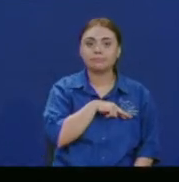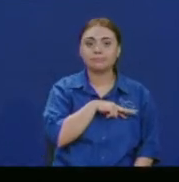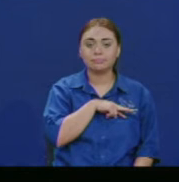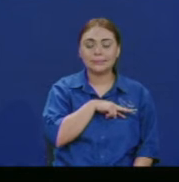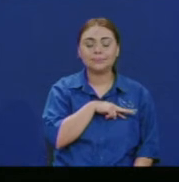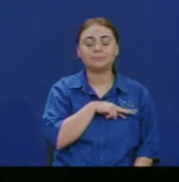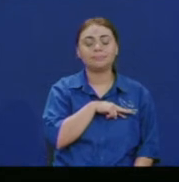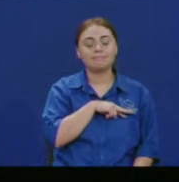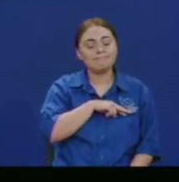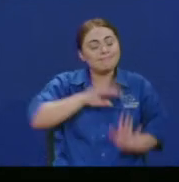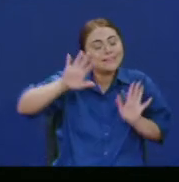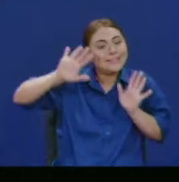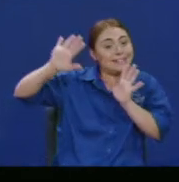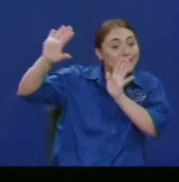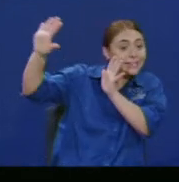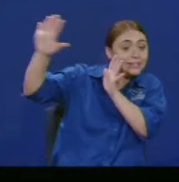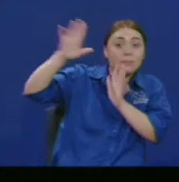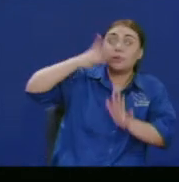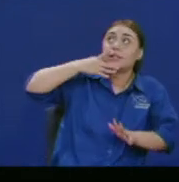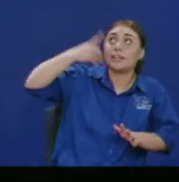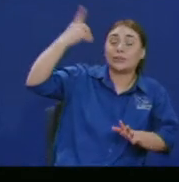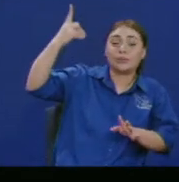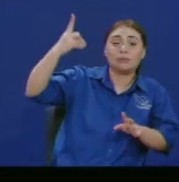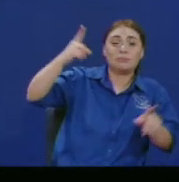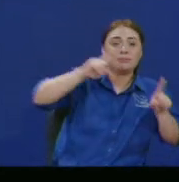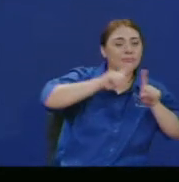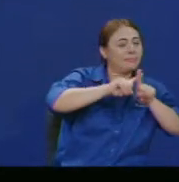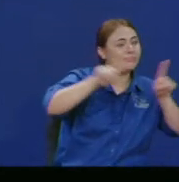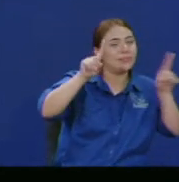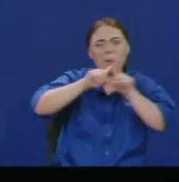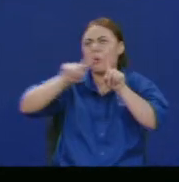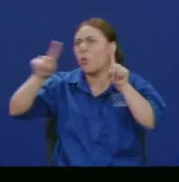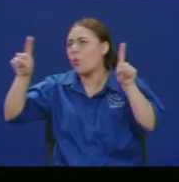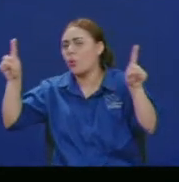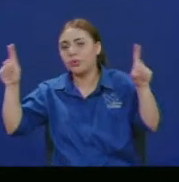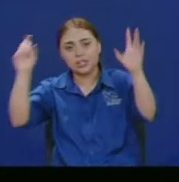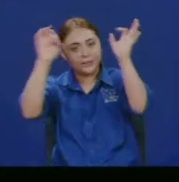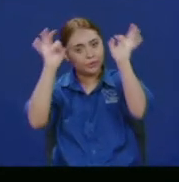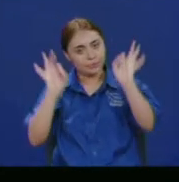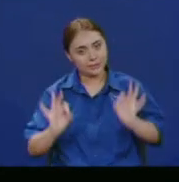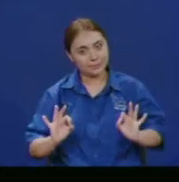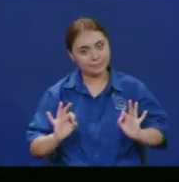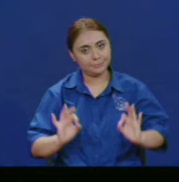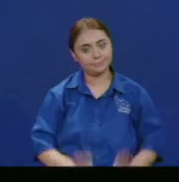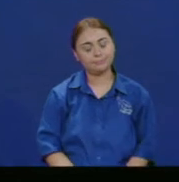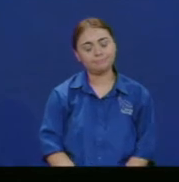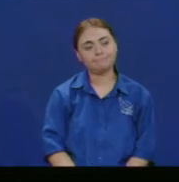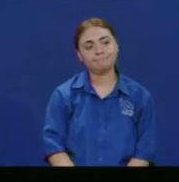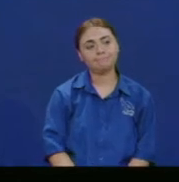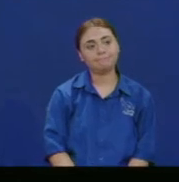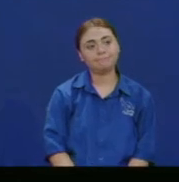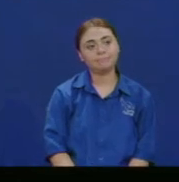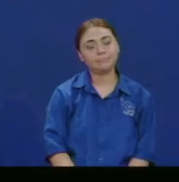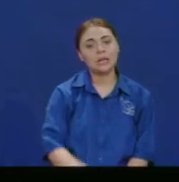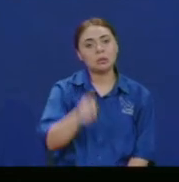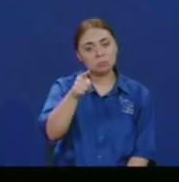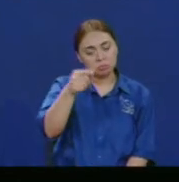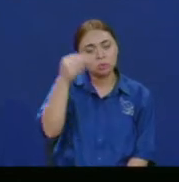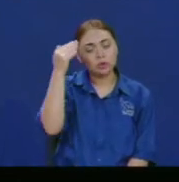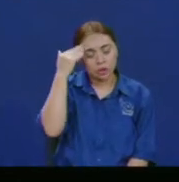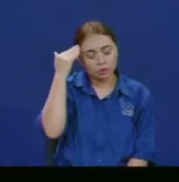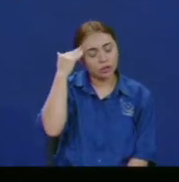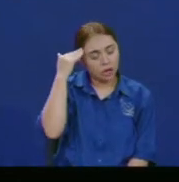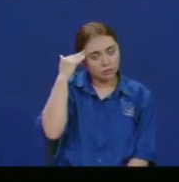ofendemos de muchas formas. Bueno, está bien. Lo reconoció